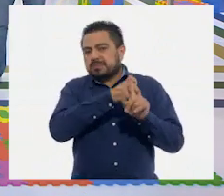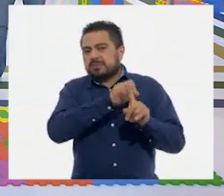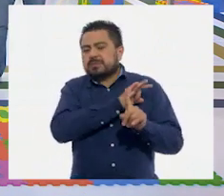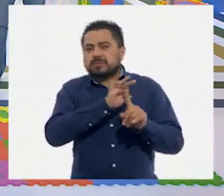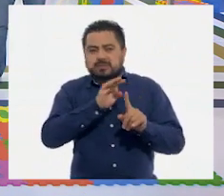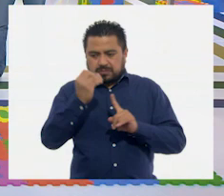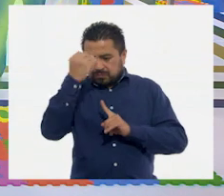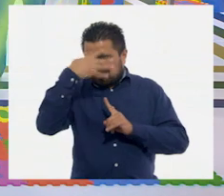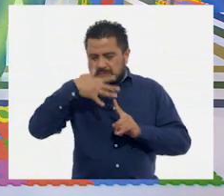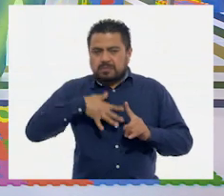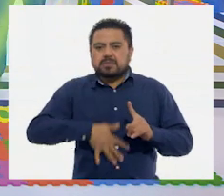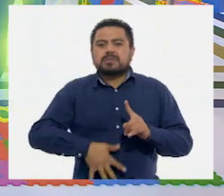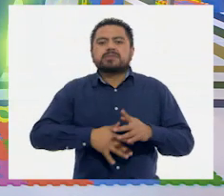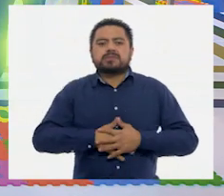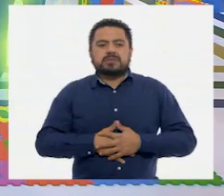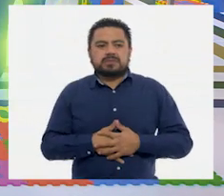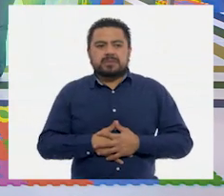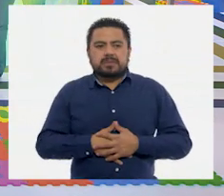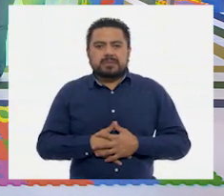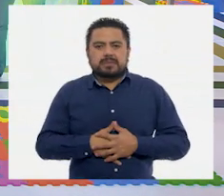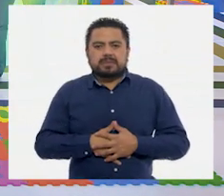vuelve a cubrir.